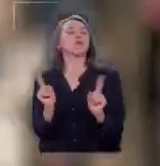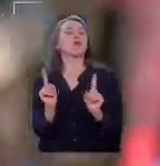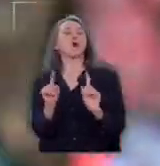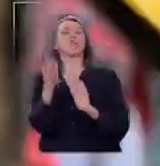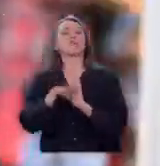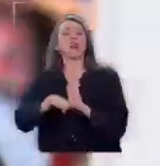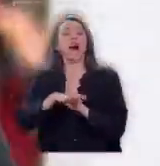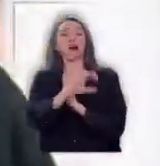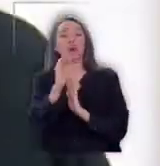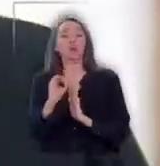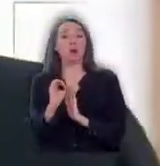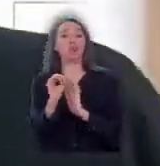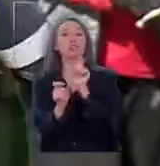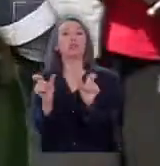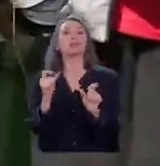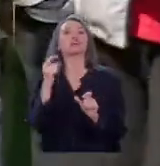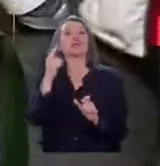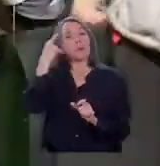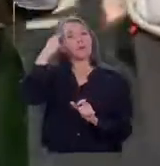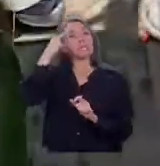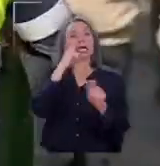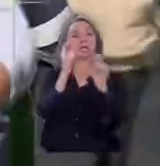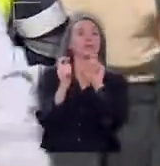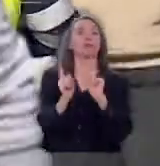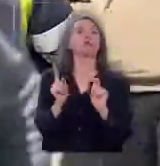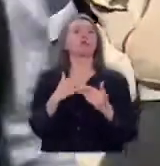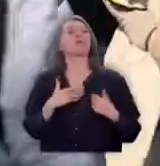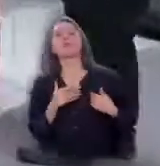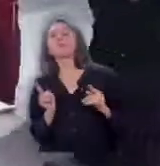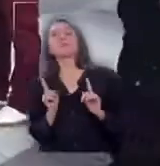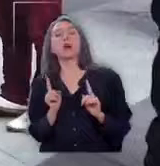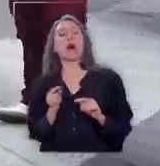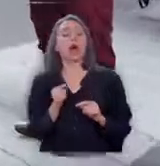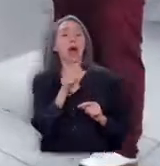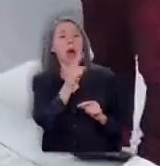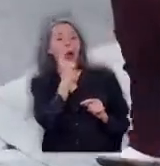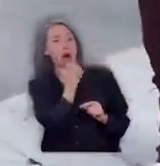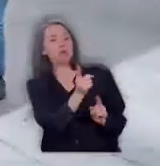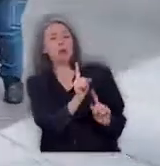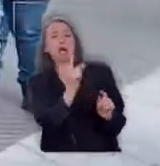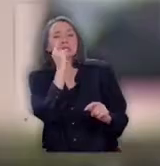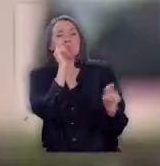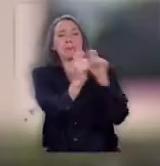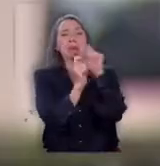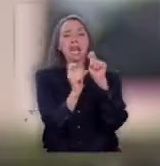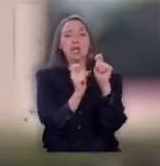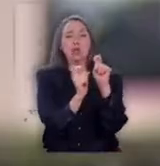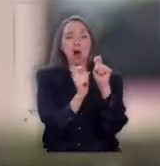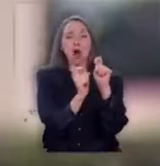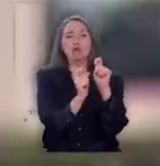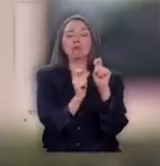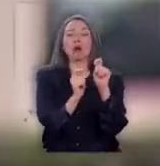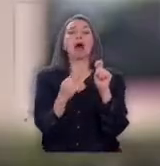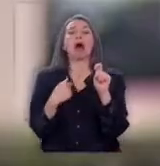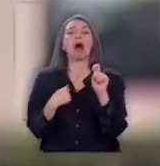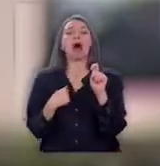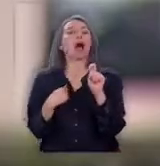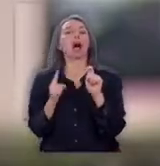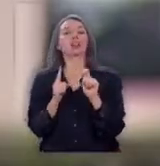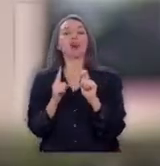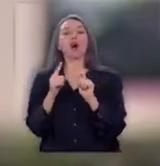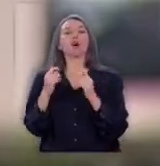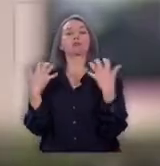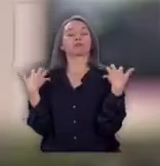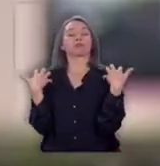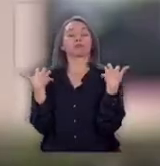cuando hay baja percepción del riesgo yo No necesariamente respeto las cuarentenas las personas que tenían una prueba de pcr que est en